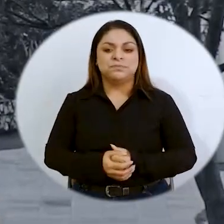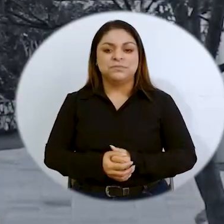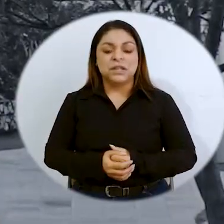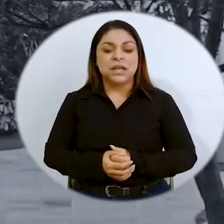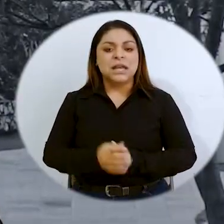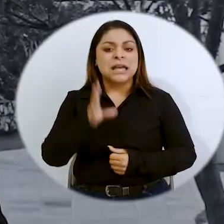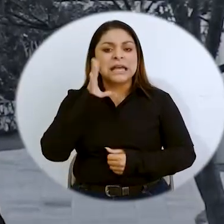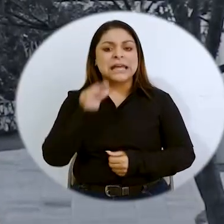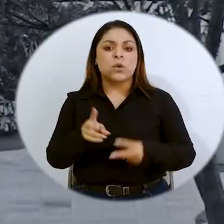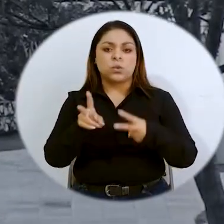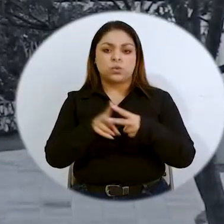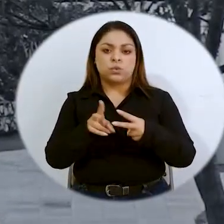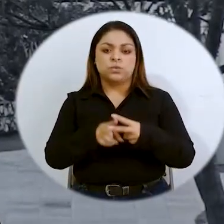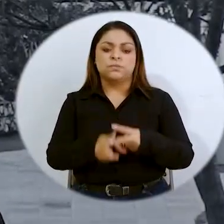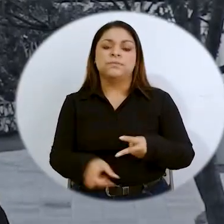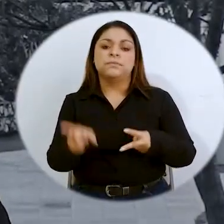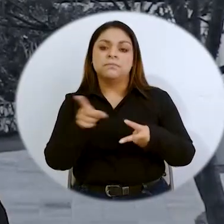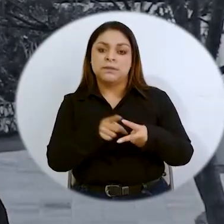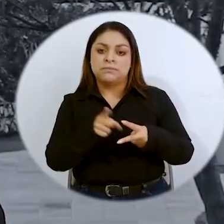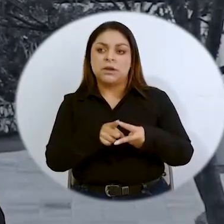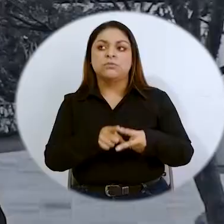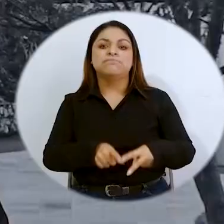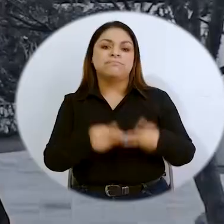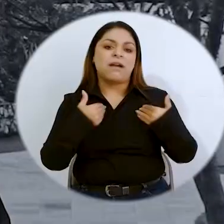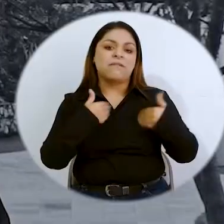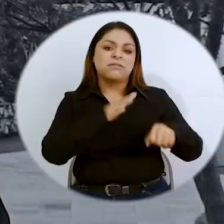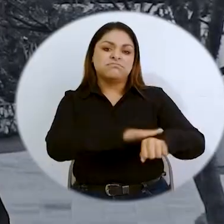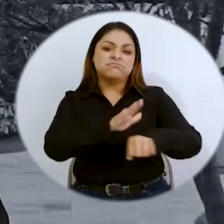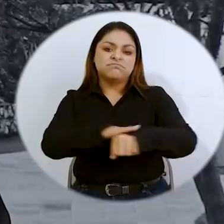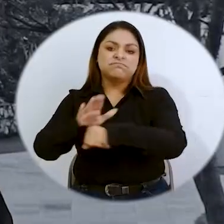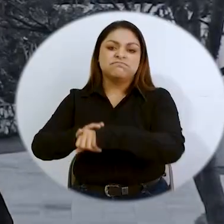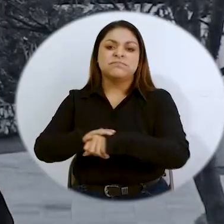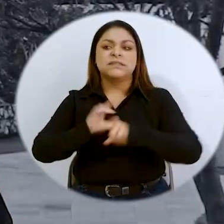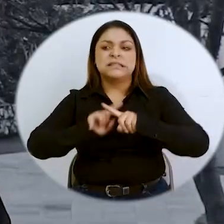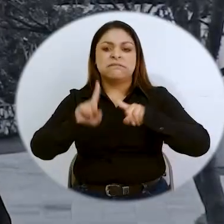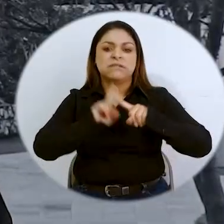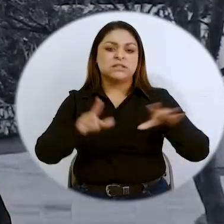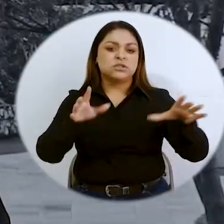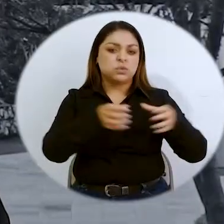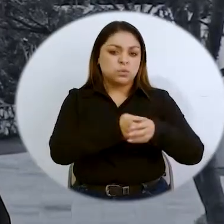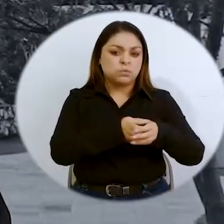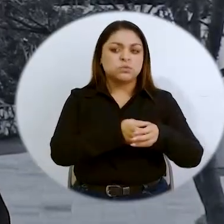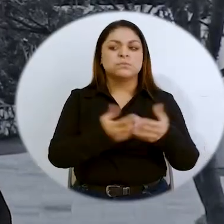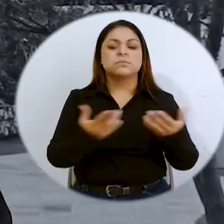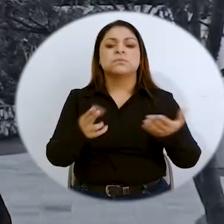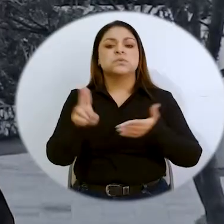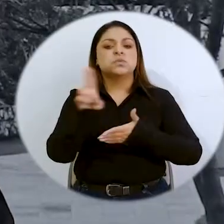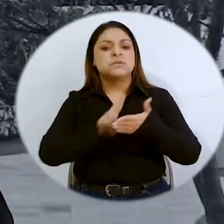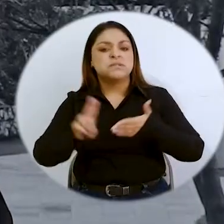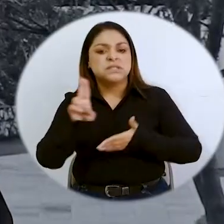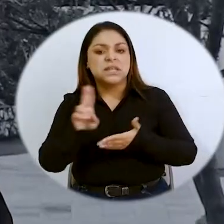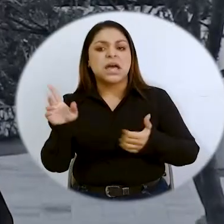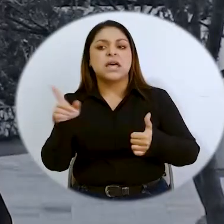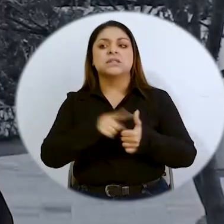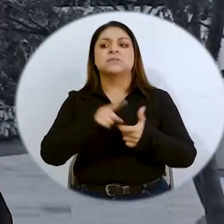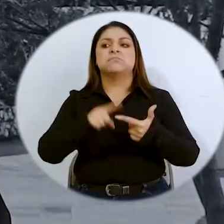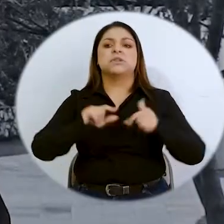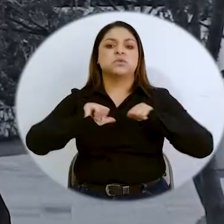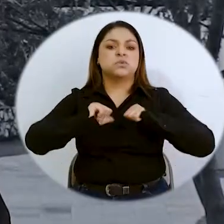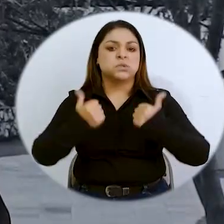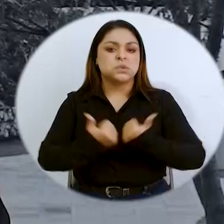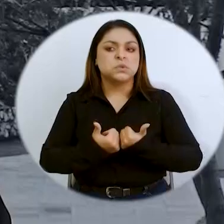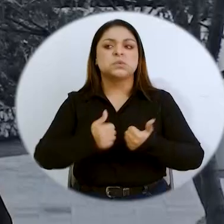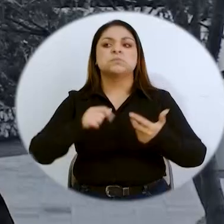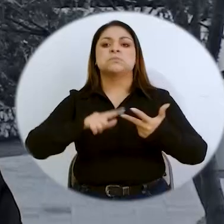estar incidiendo. Primero hubo un llamado de diferentes grupos, universidades,